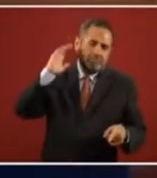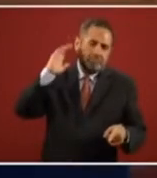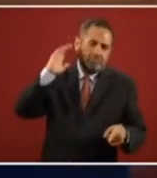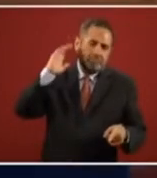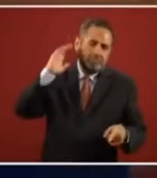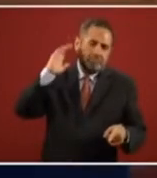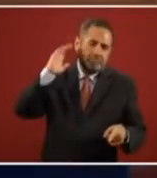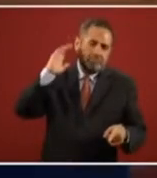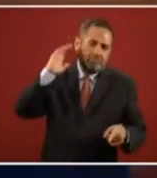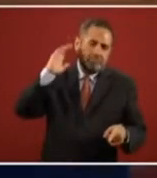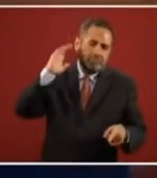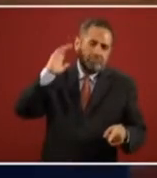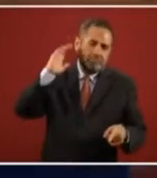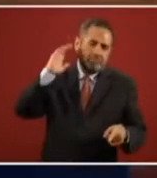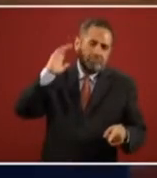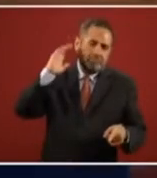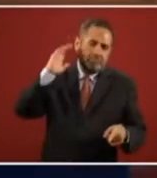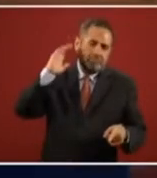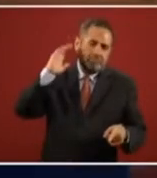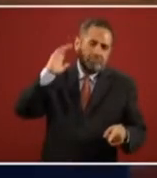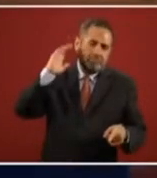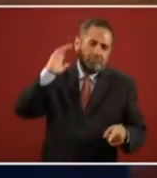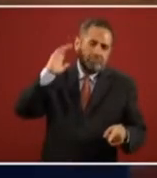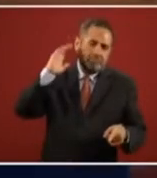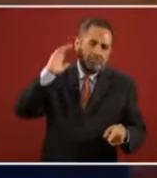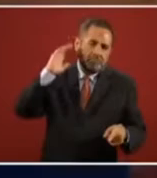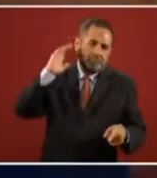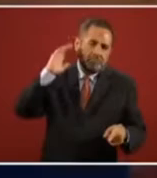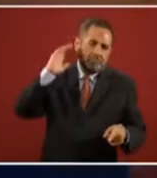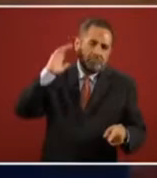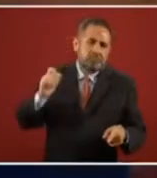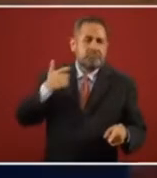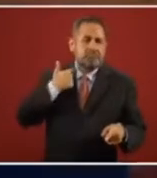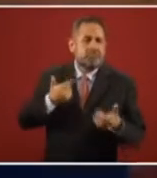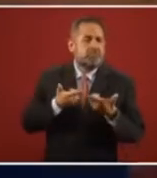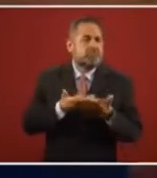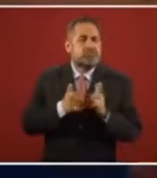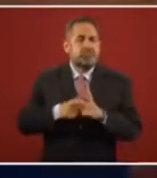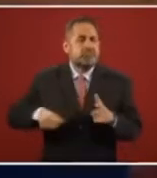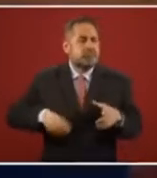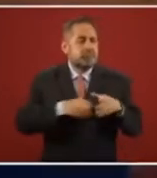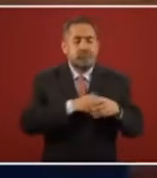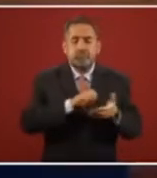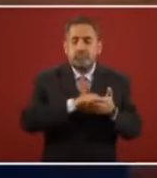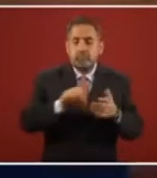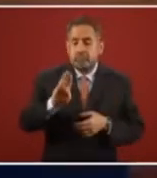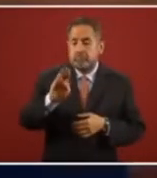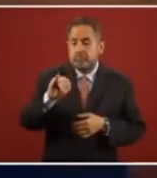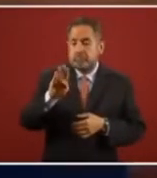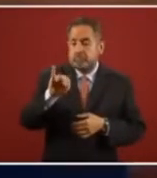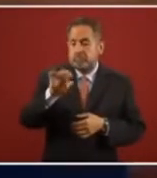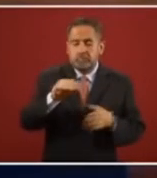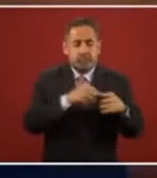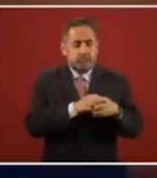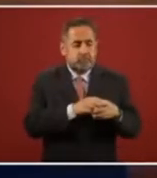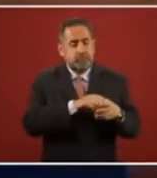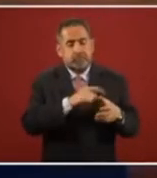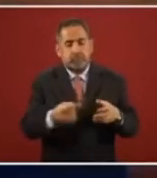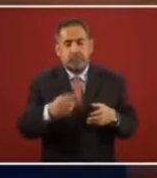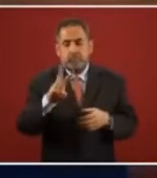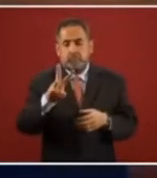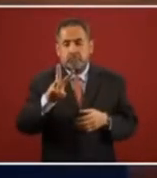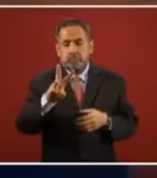work casting grandeur neoliberal que realmente por ejemplo bimbo y ninguno de con la empresa google de